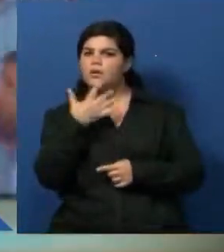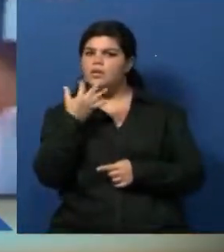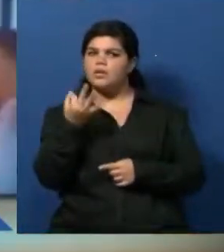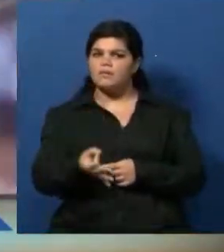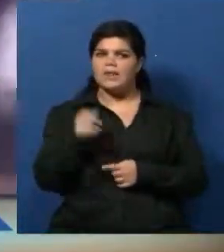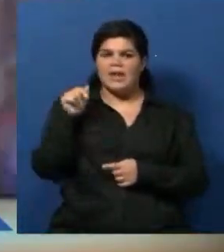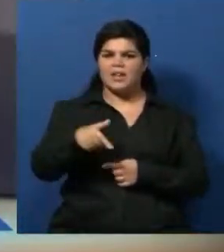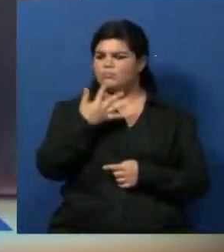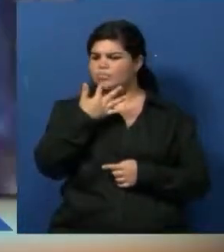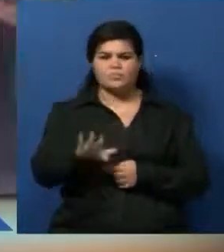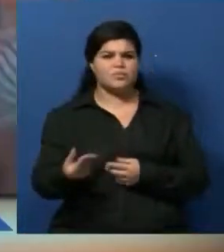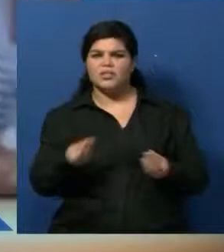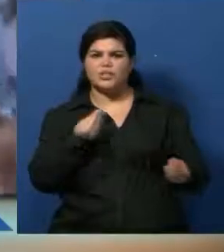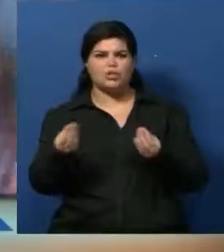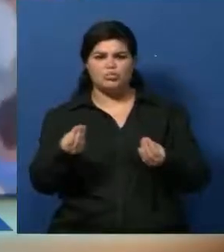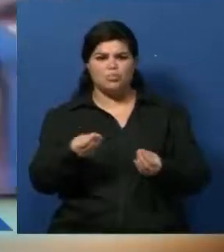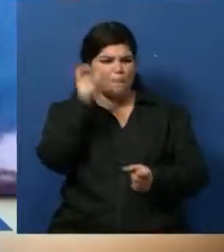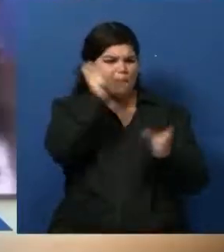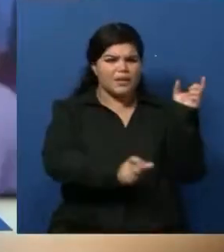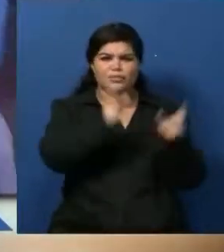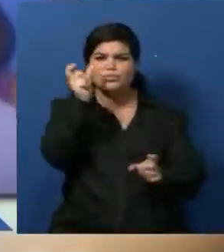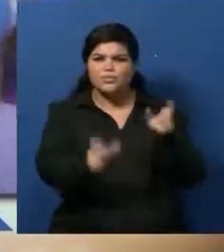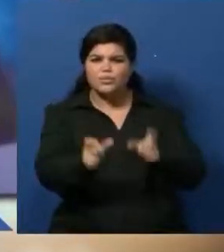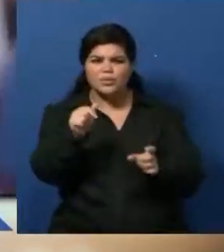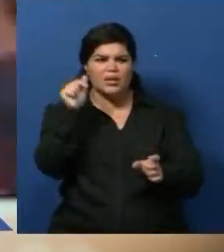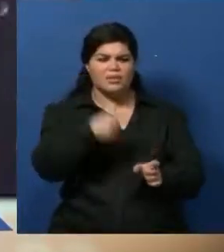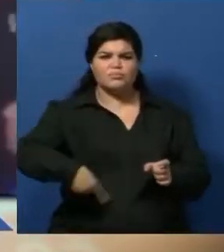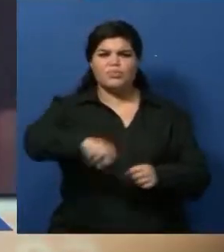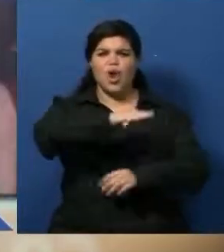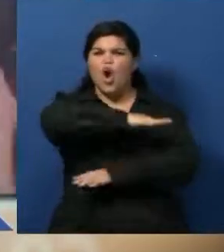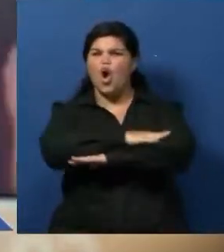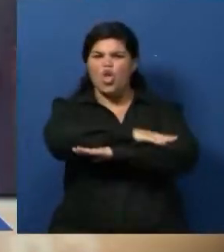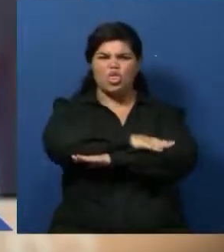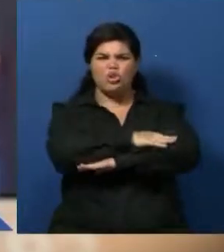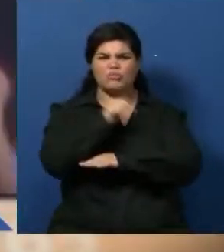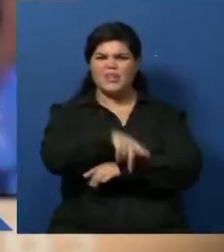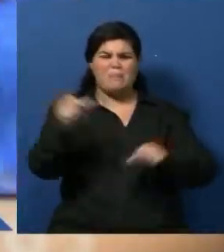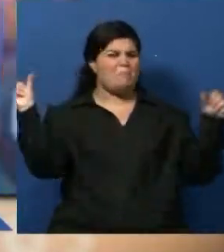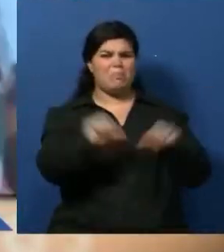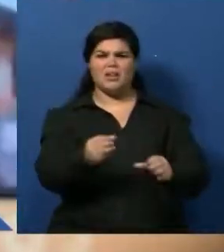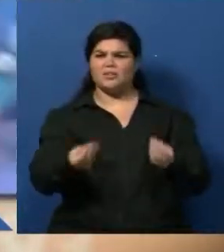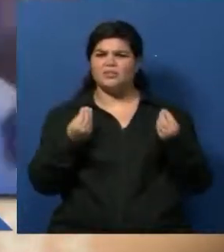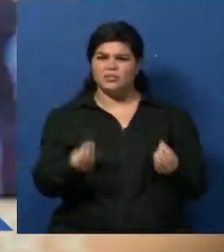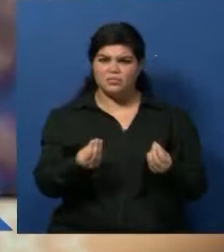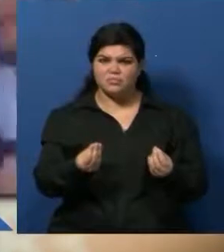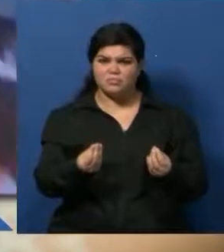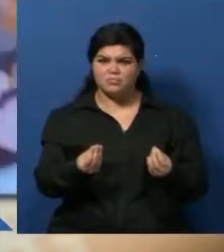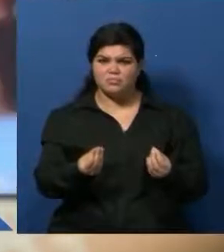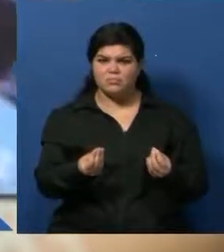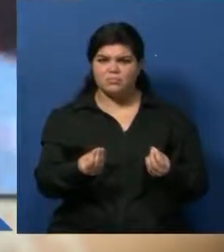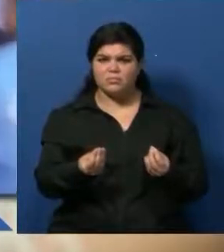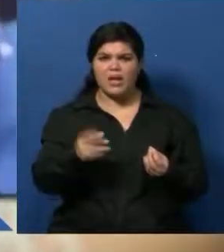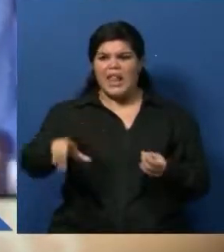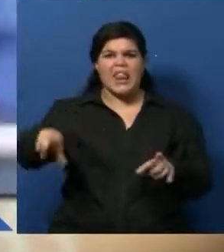es incomprensible cómo seres humanos nos comportamos con pares nuestros de una manera increíble. Creo que ni en la selva pasa una cosa